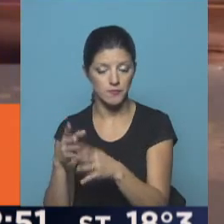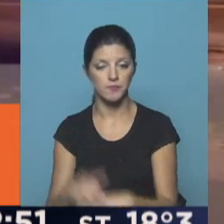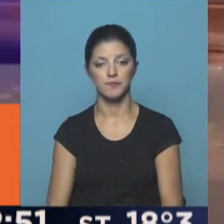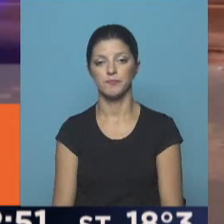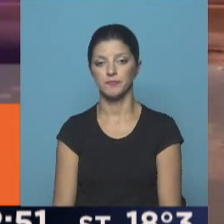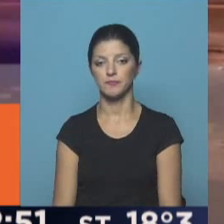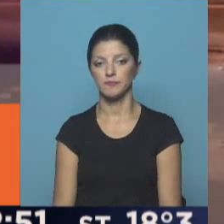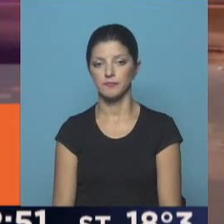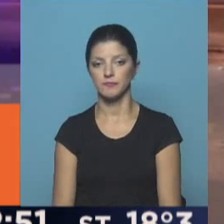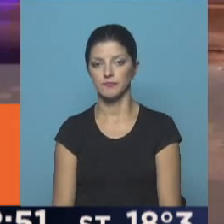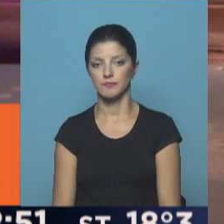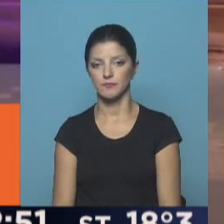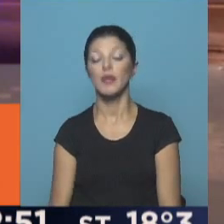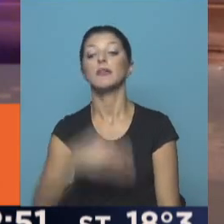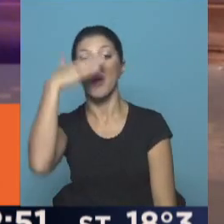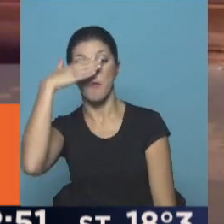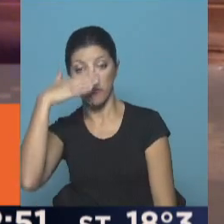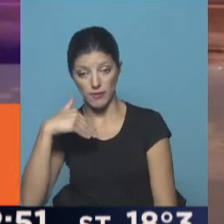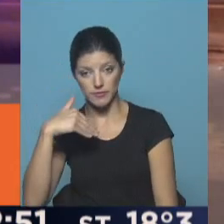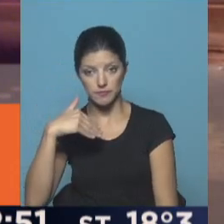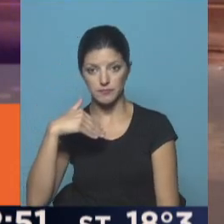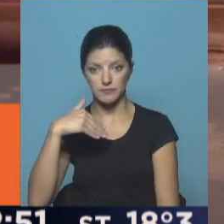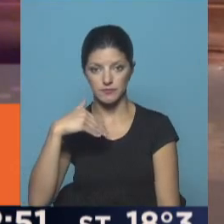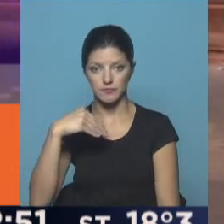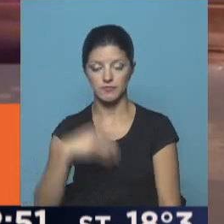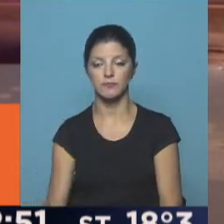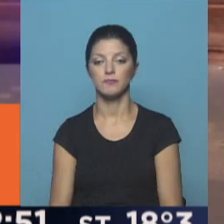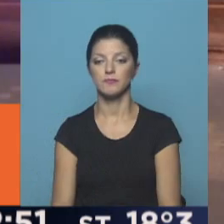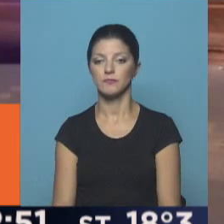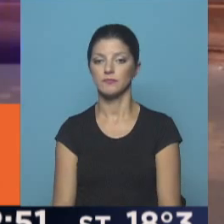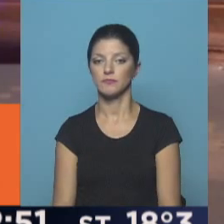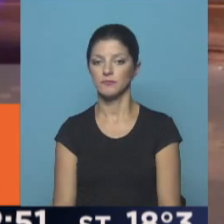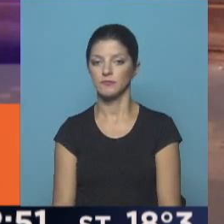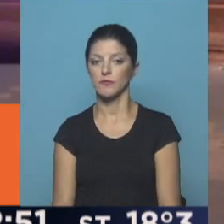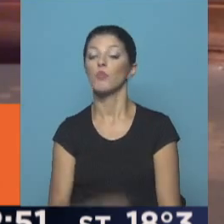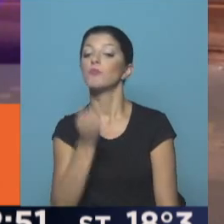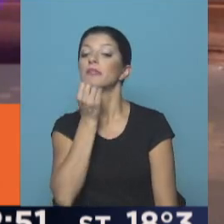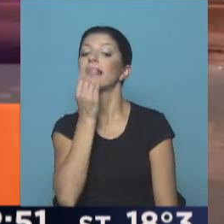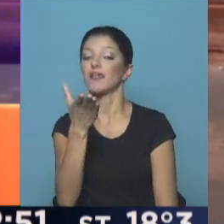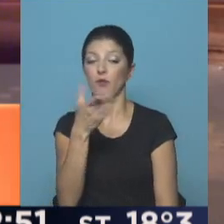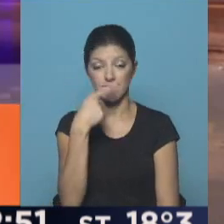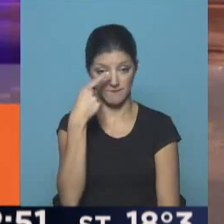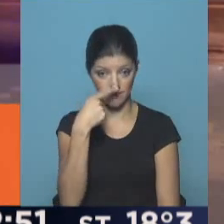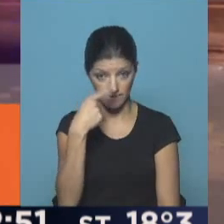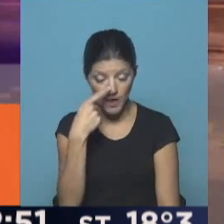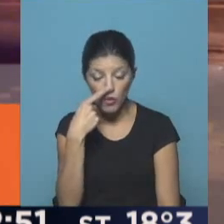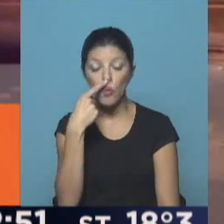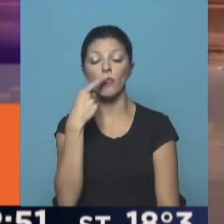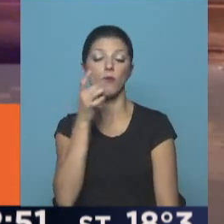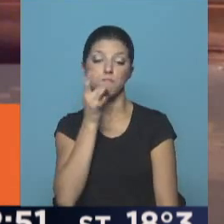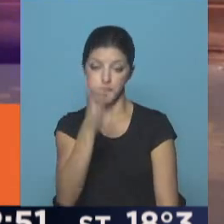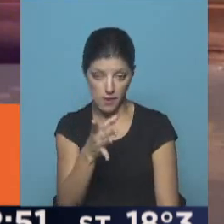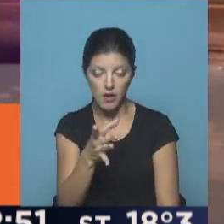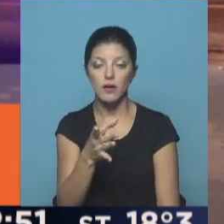para el laborismo de Corbyn. Y luego tiene una declaración, por cierto, bastante interesante luego de los atentados de Londres, que